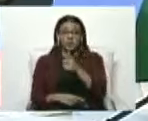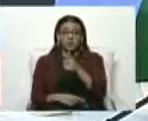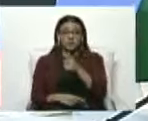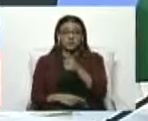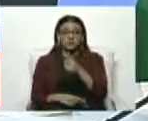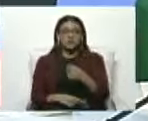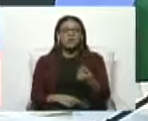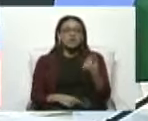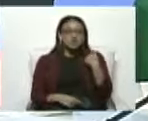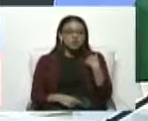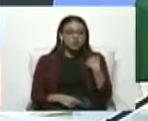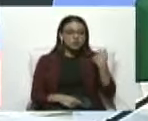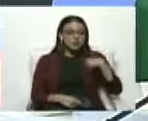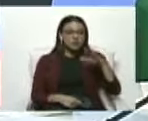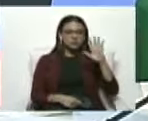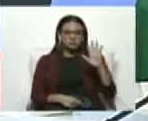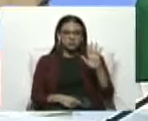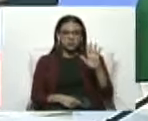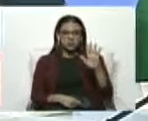5 chavistas